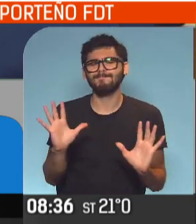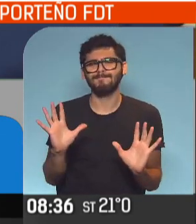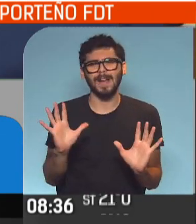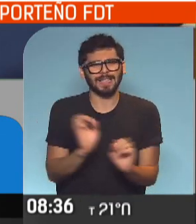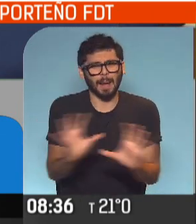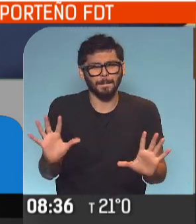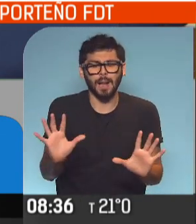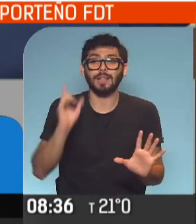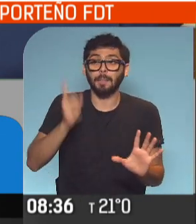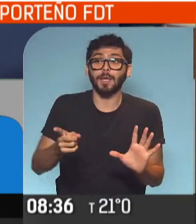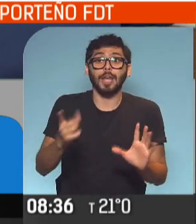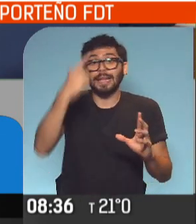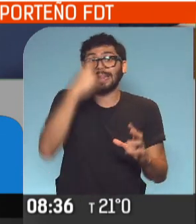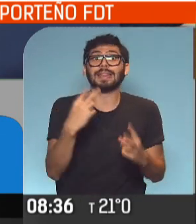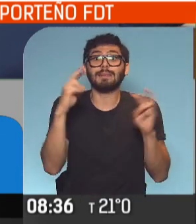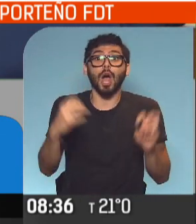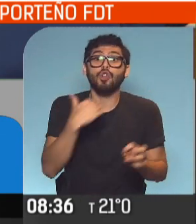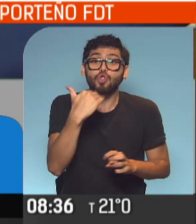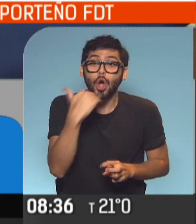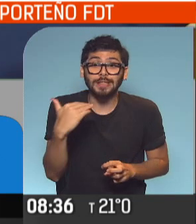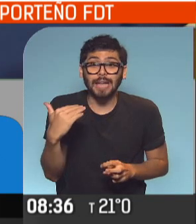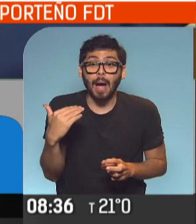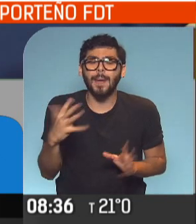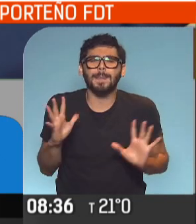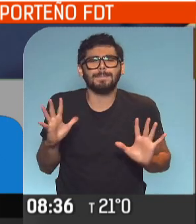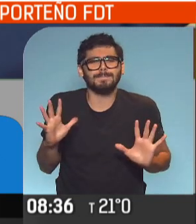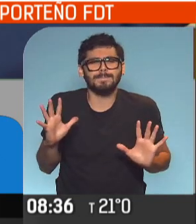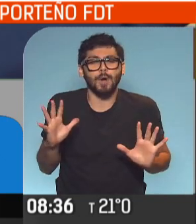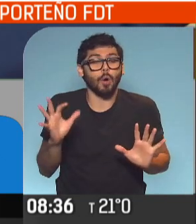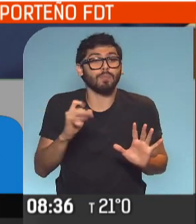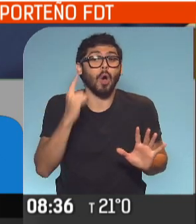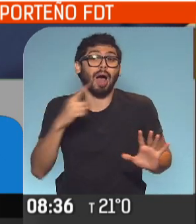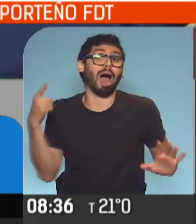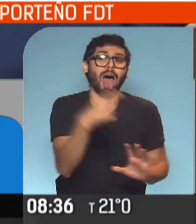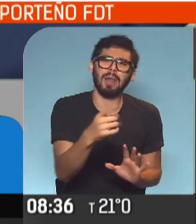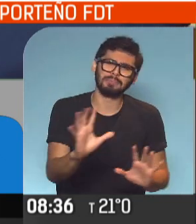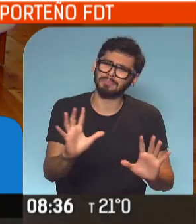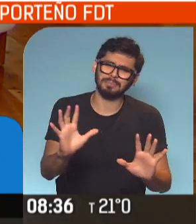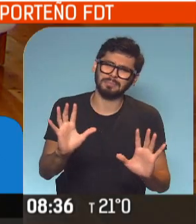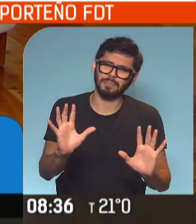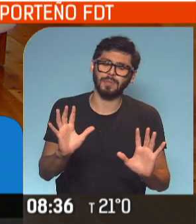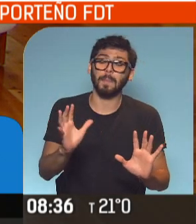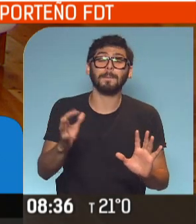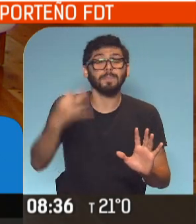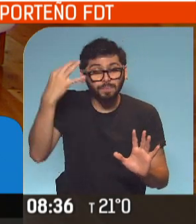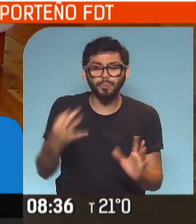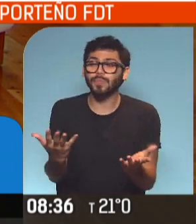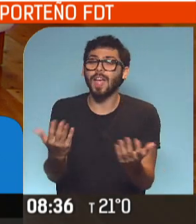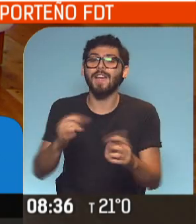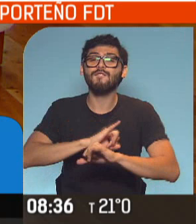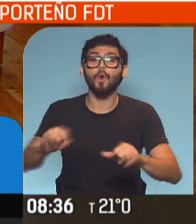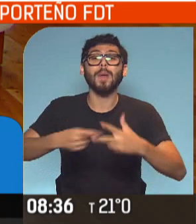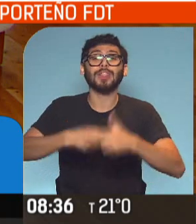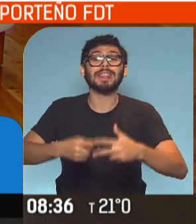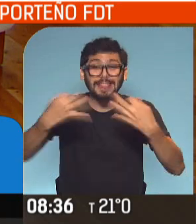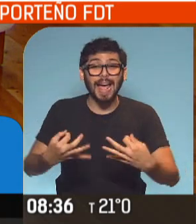por la tentación de vamos a pegarle un palo a la recta en este sentido me parece que las decisiones se tienen que tomar con la información técnica necesaria a